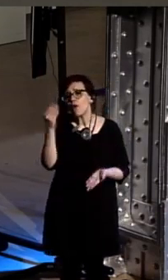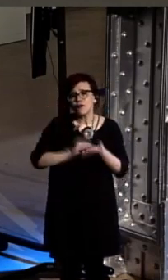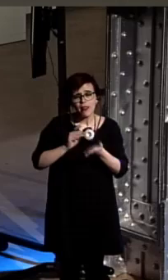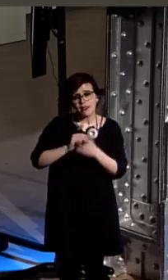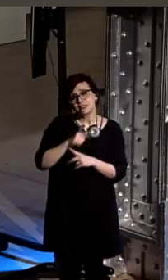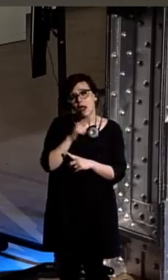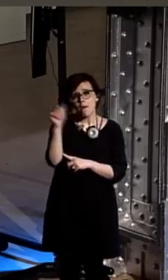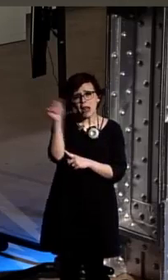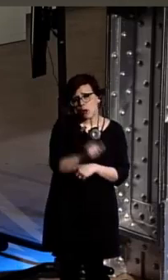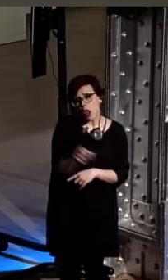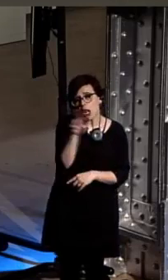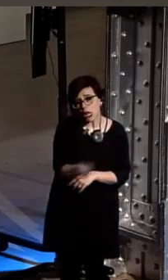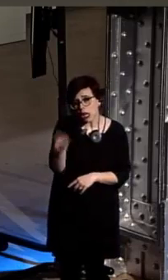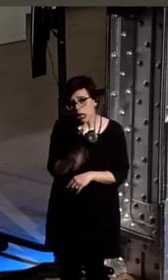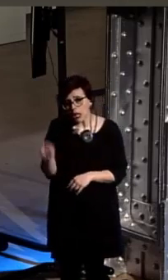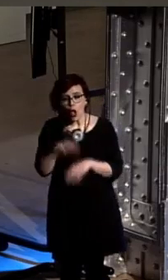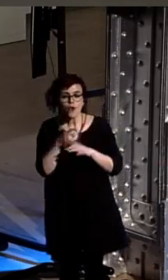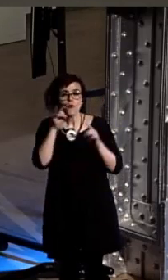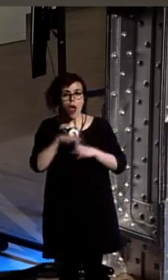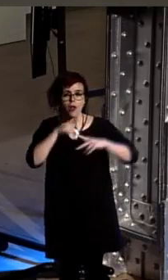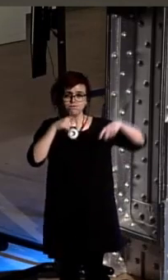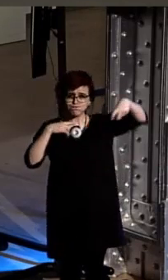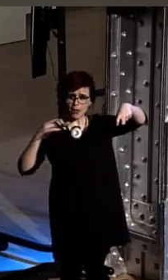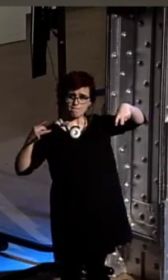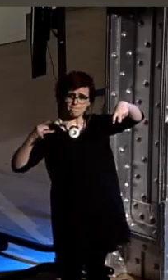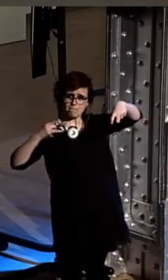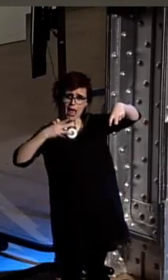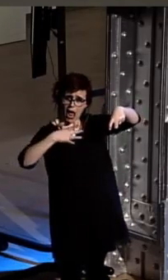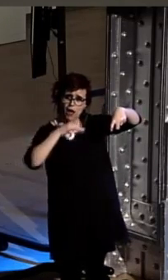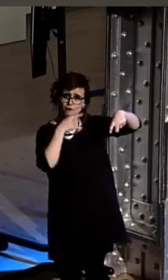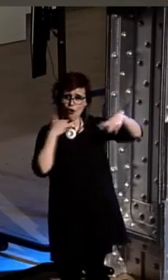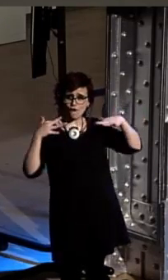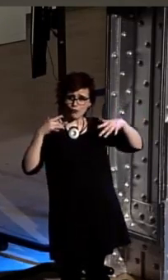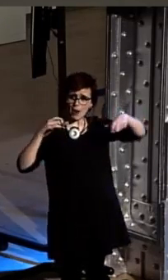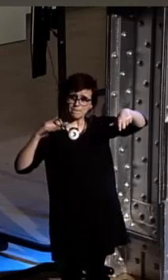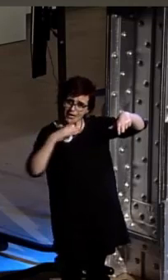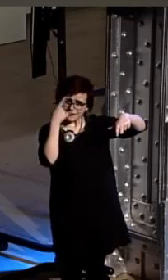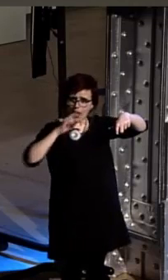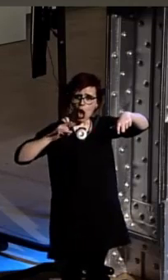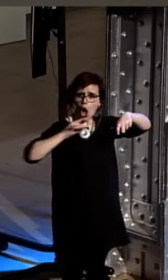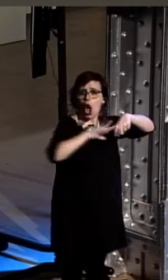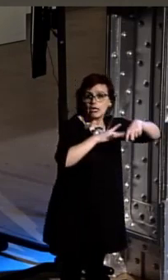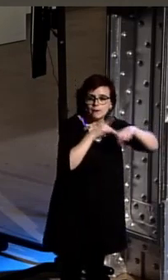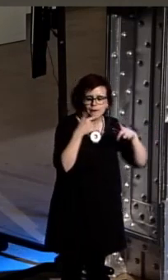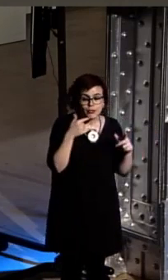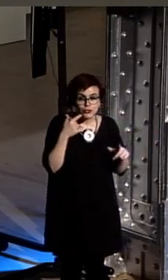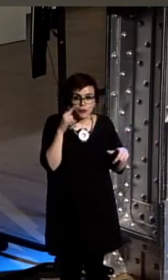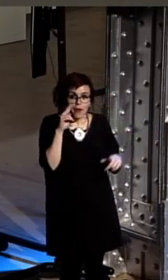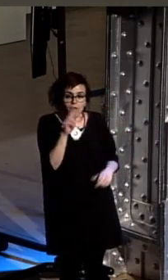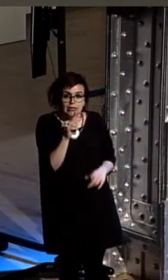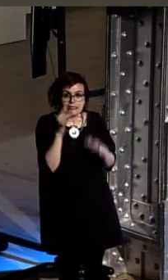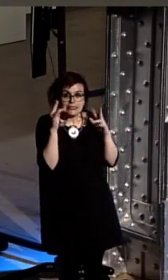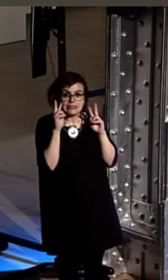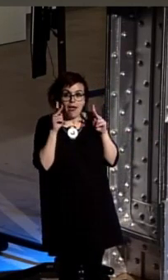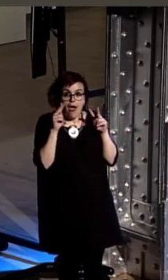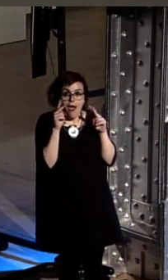veces. Yo veo un penalti de hace 15 años que ya sé qué resultado tiene y tiemblo. Entonces lo que quiero decir es que